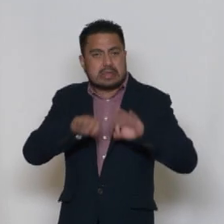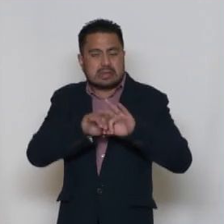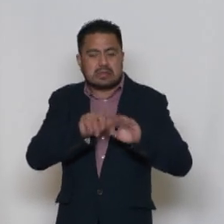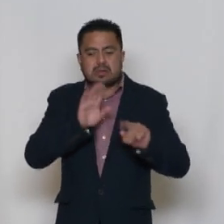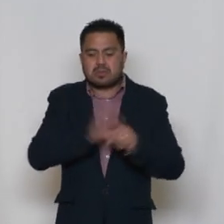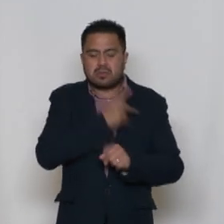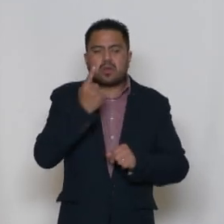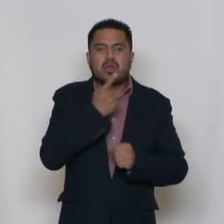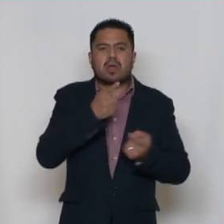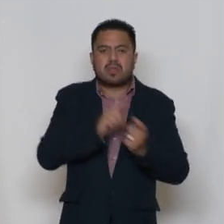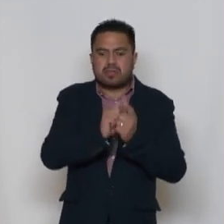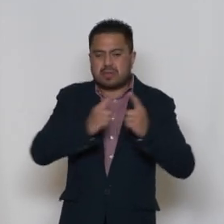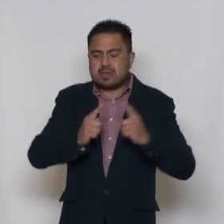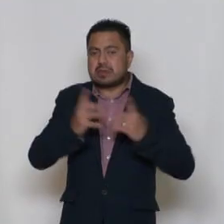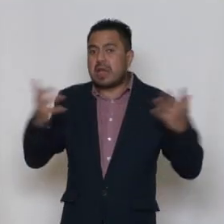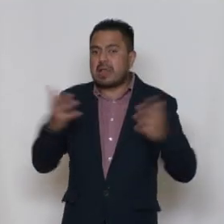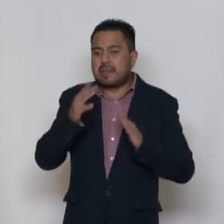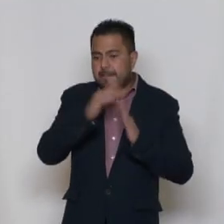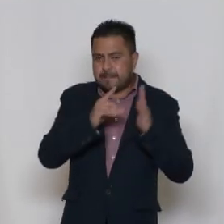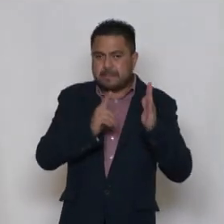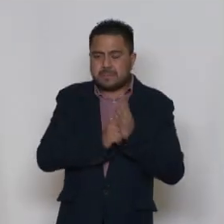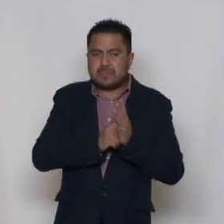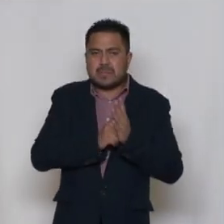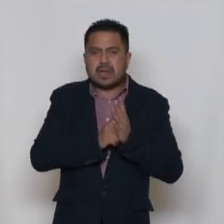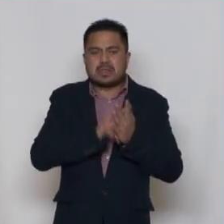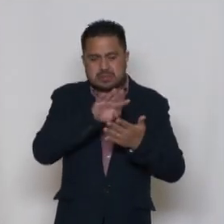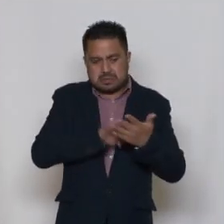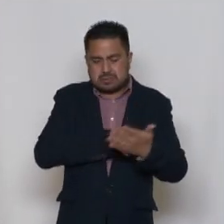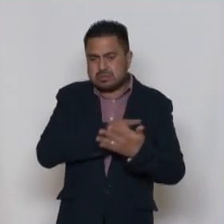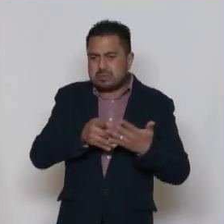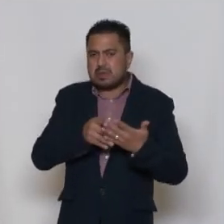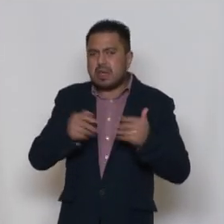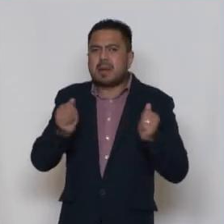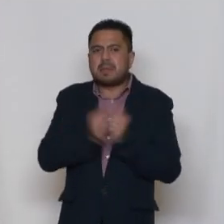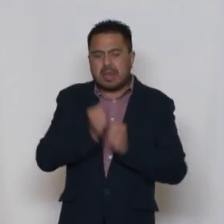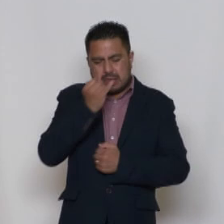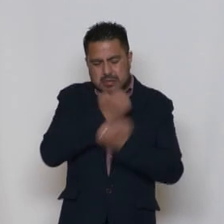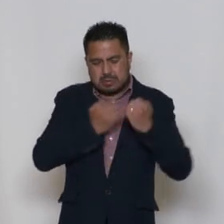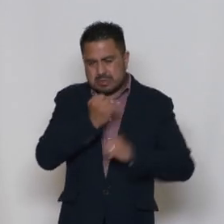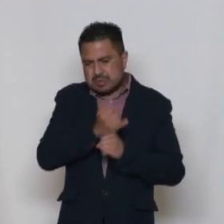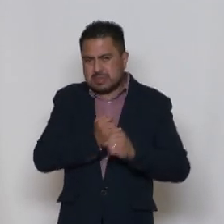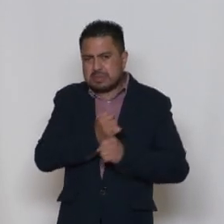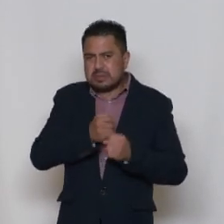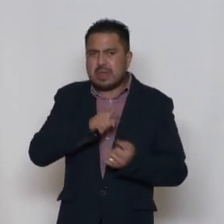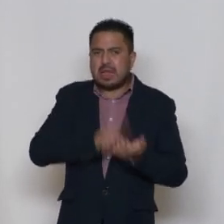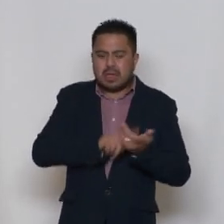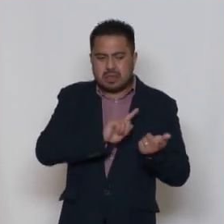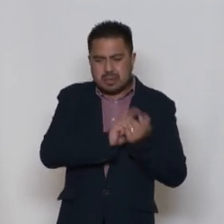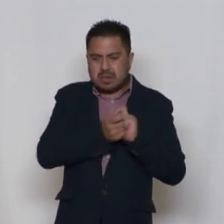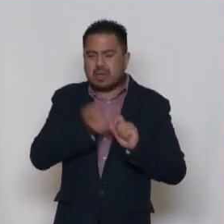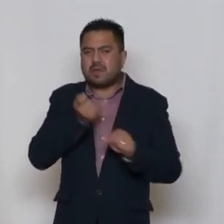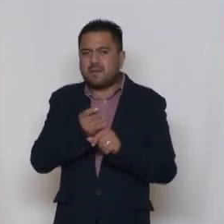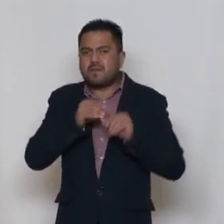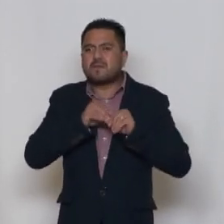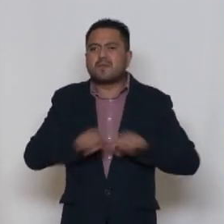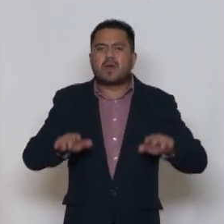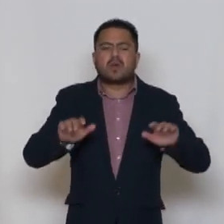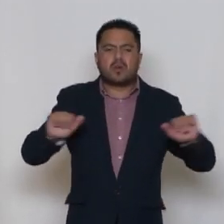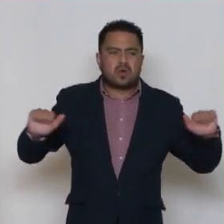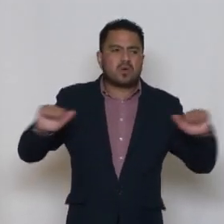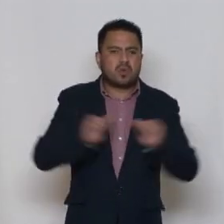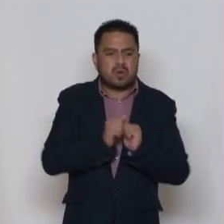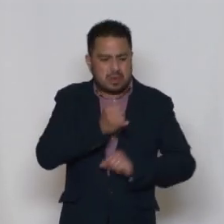¿Por qué? Porque desarrolla y aplica métodos estadísticos para el análisis, interpretación de datos, de información sobre